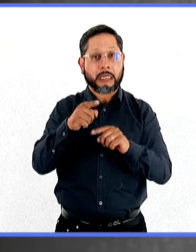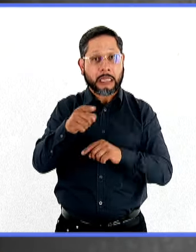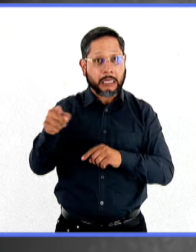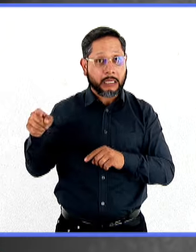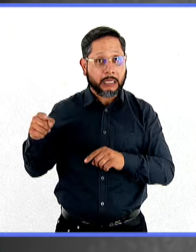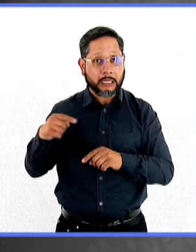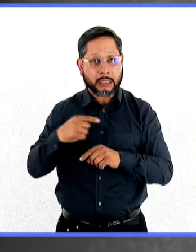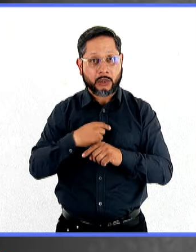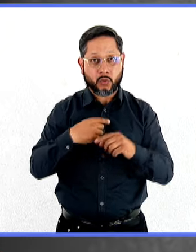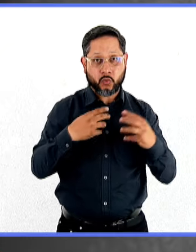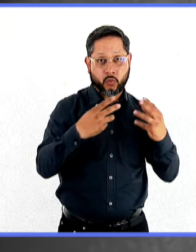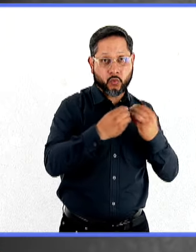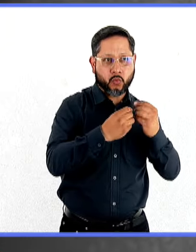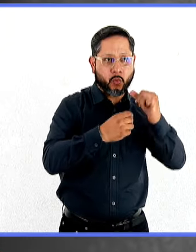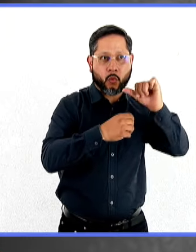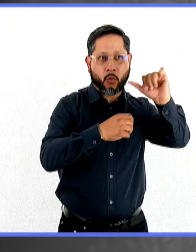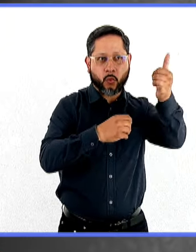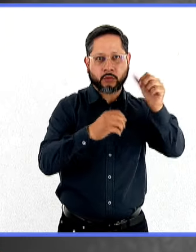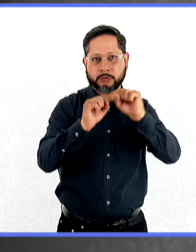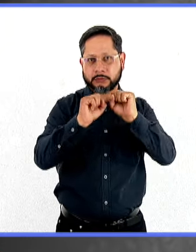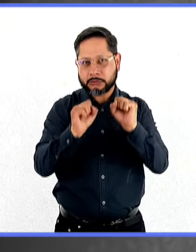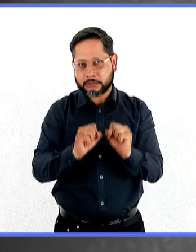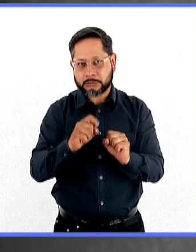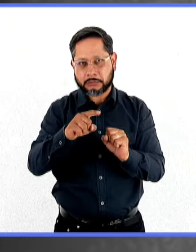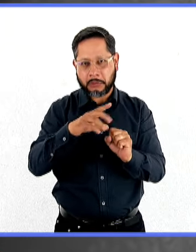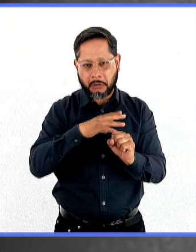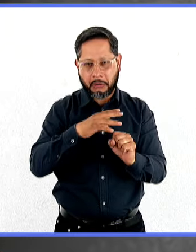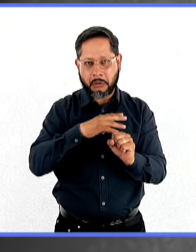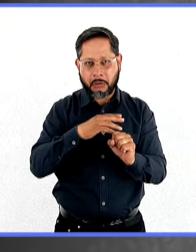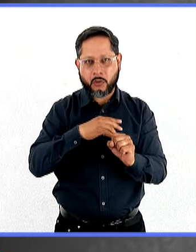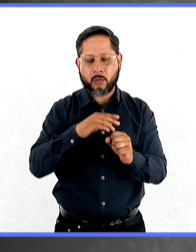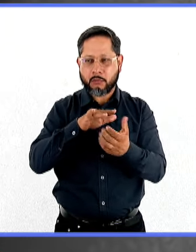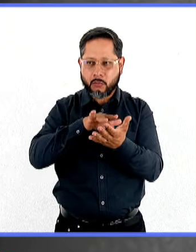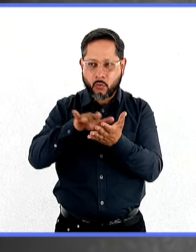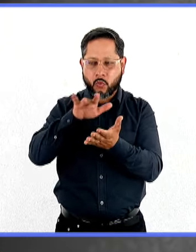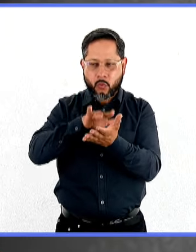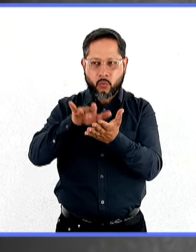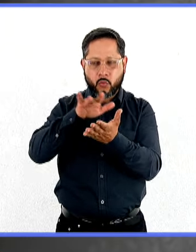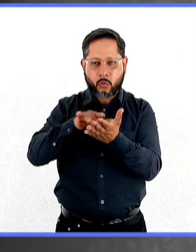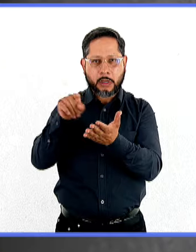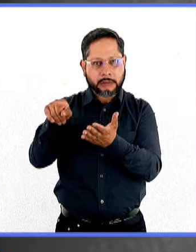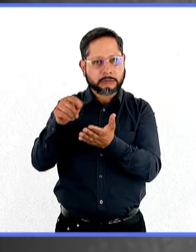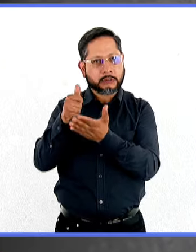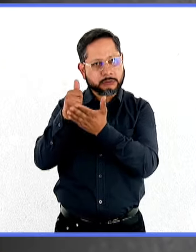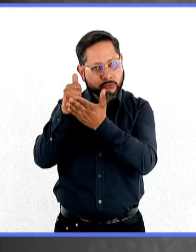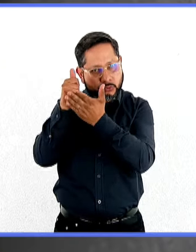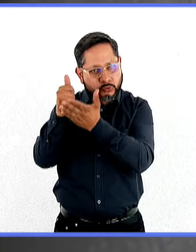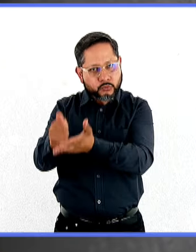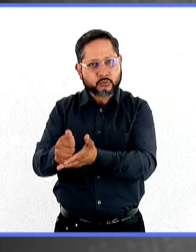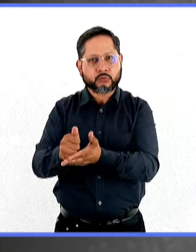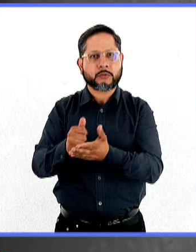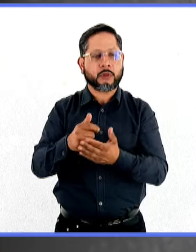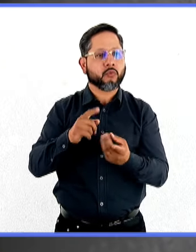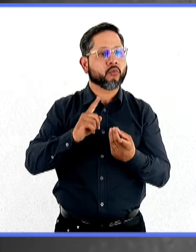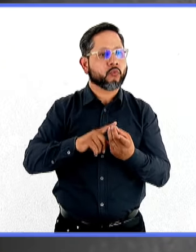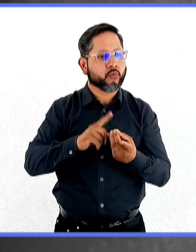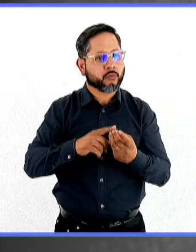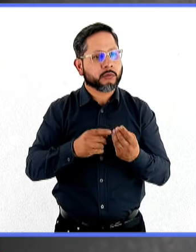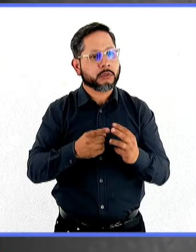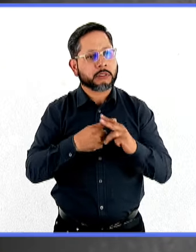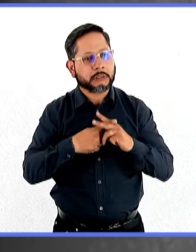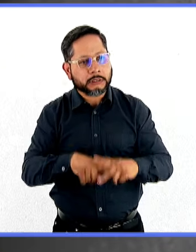también junto con otros sistemas les les sirve mucho de apoyo para hacer este seguimiento de los incendios en dónde se